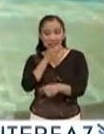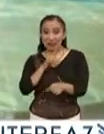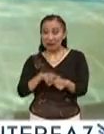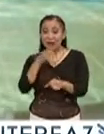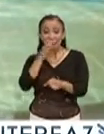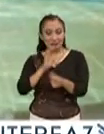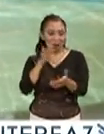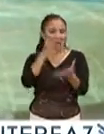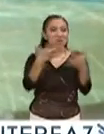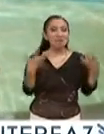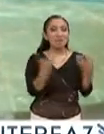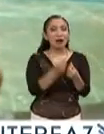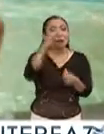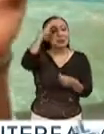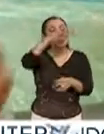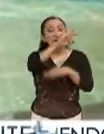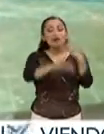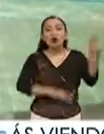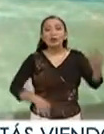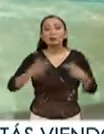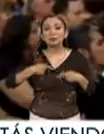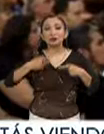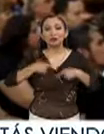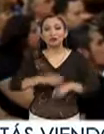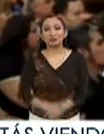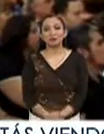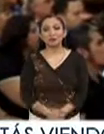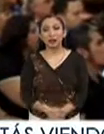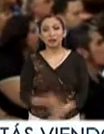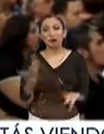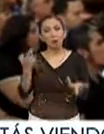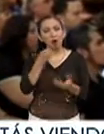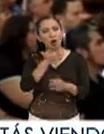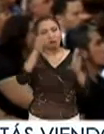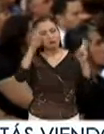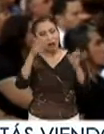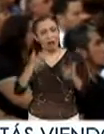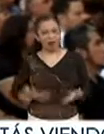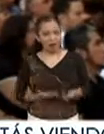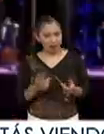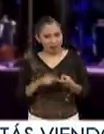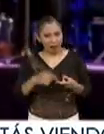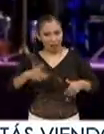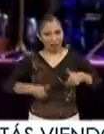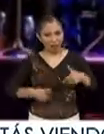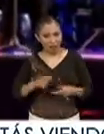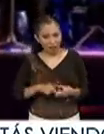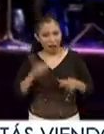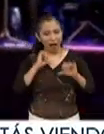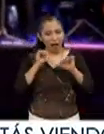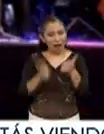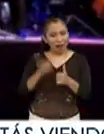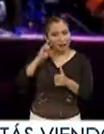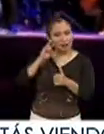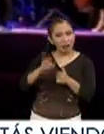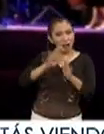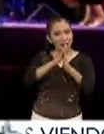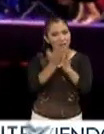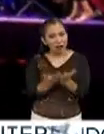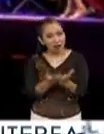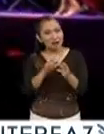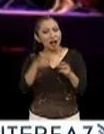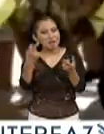el festival va a ti porque está pensado para todos los públicos. Disciplinas como la danza, teatro, artes visuales,